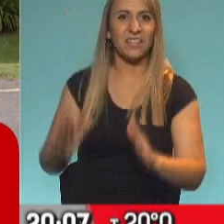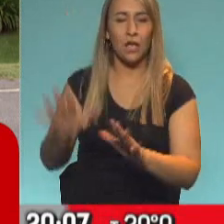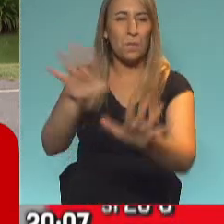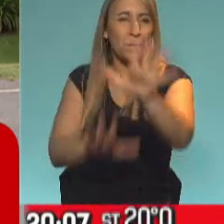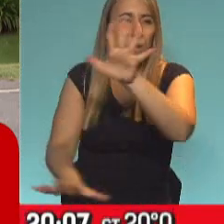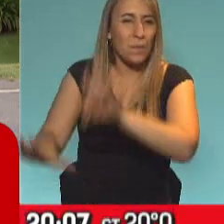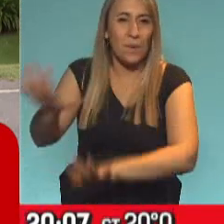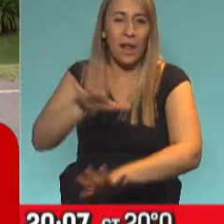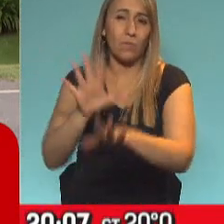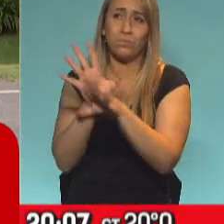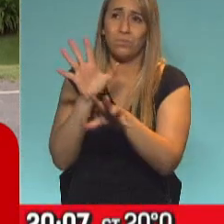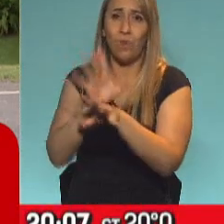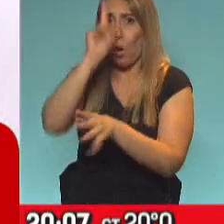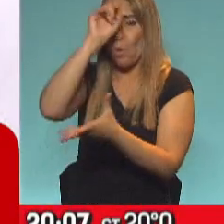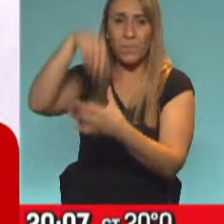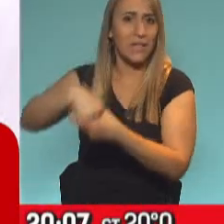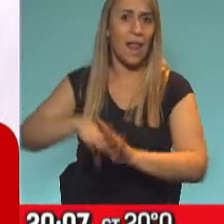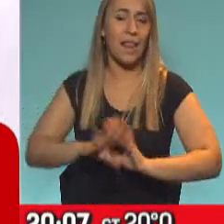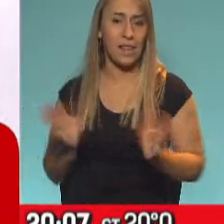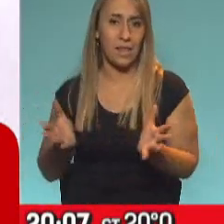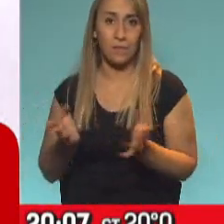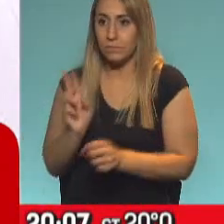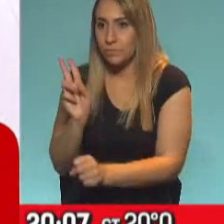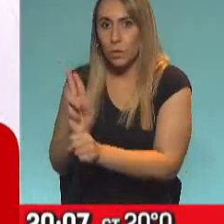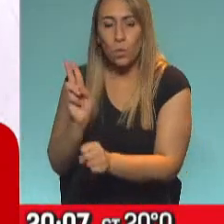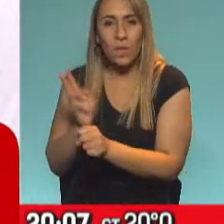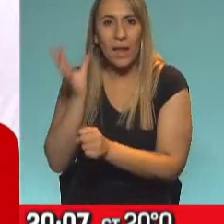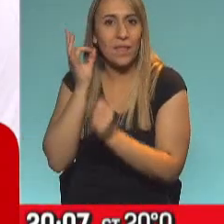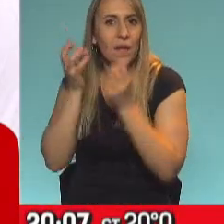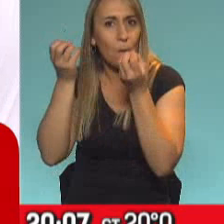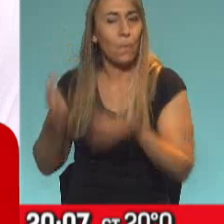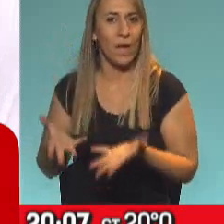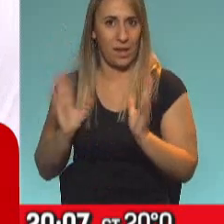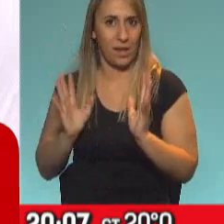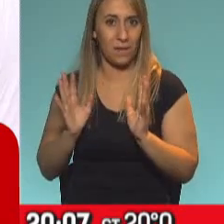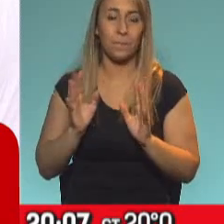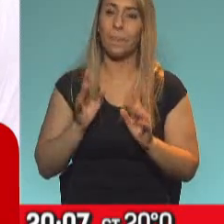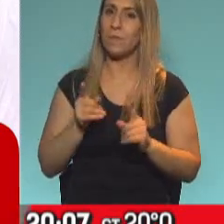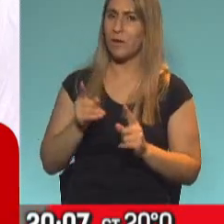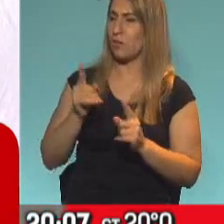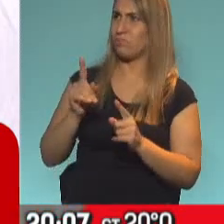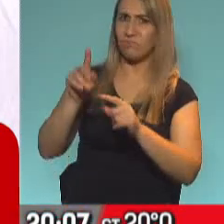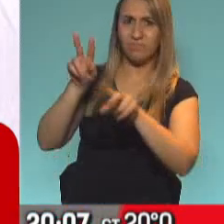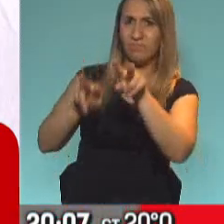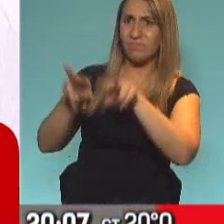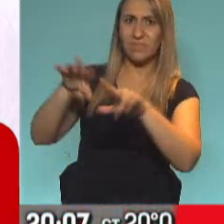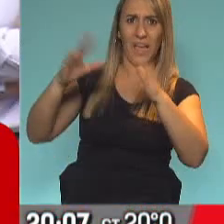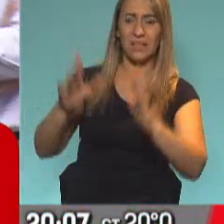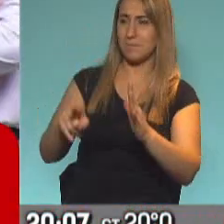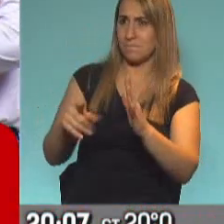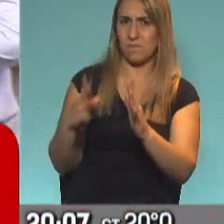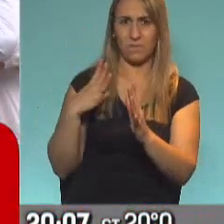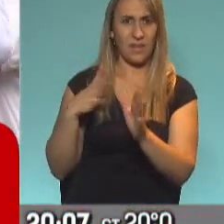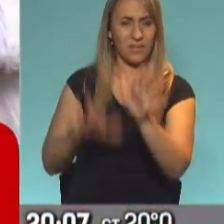acondicionada para cuidar a Diego de la mejor forma, y así no era. Un detalle más que quiero destacar. La casa